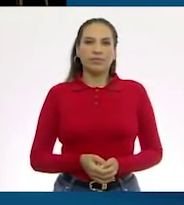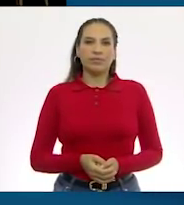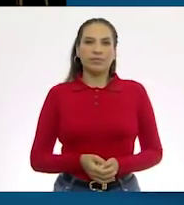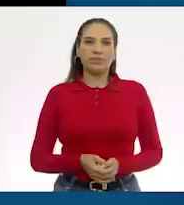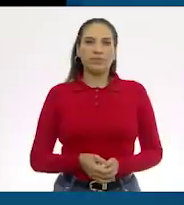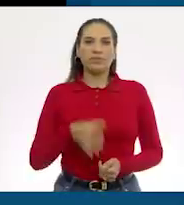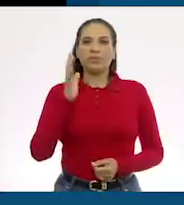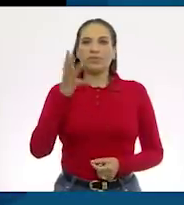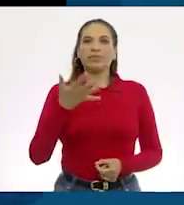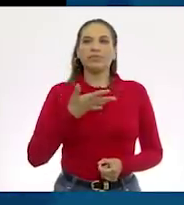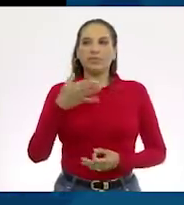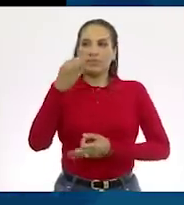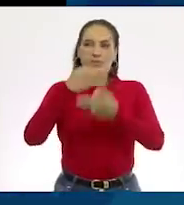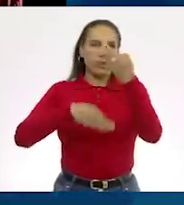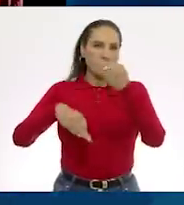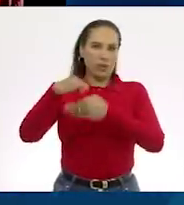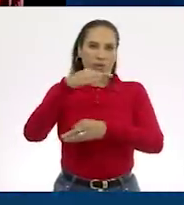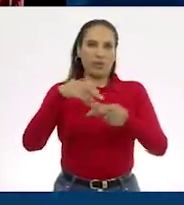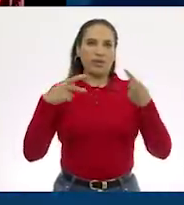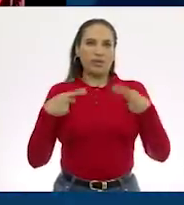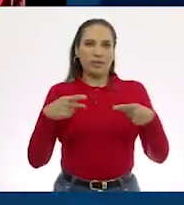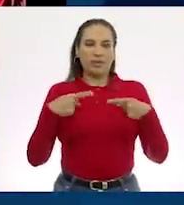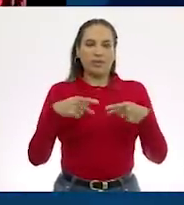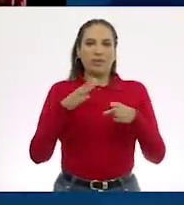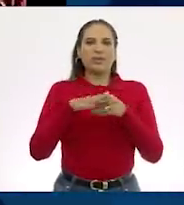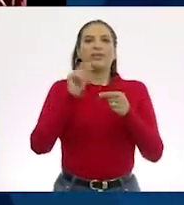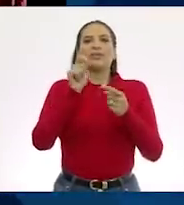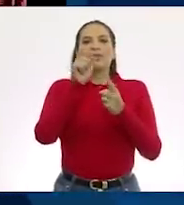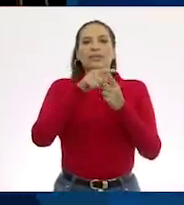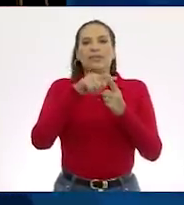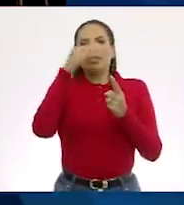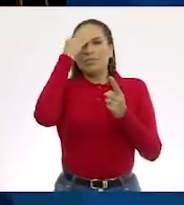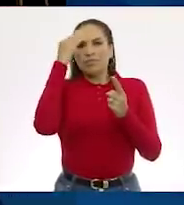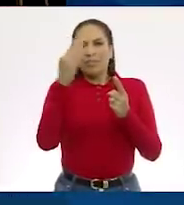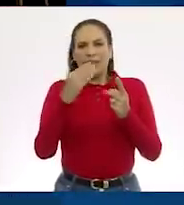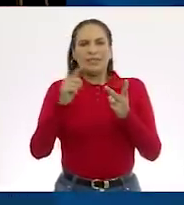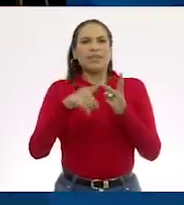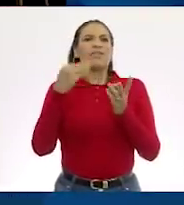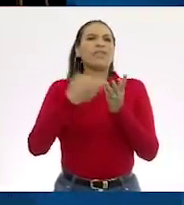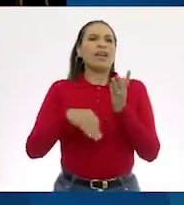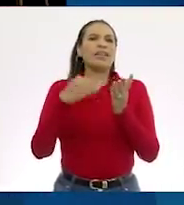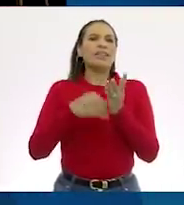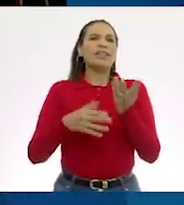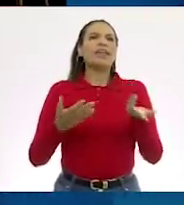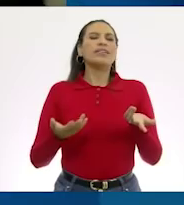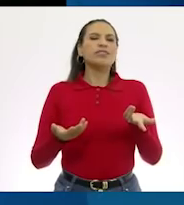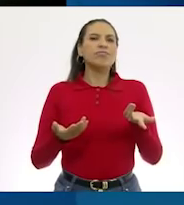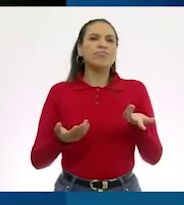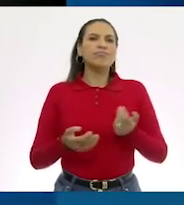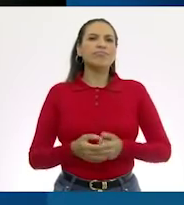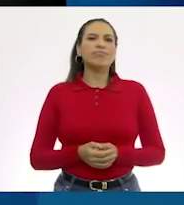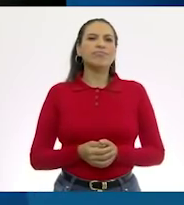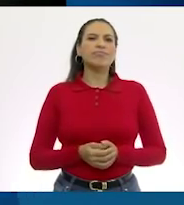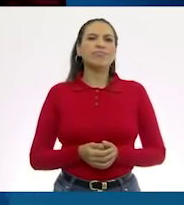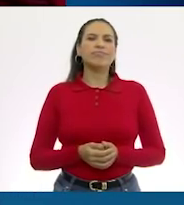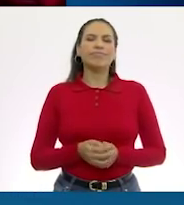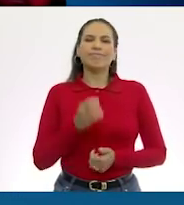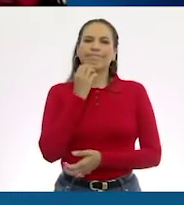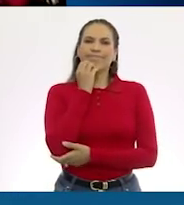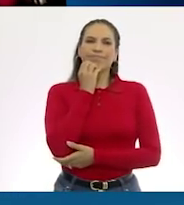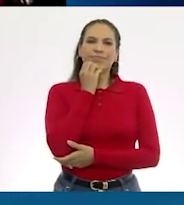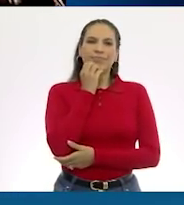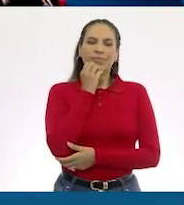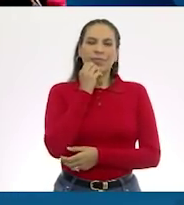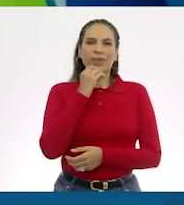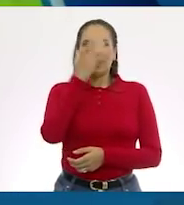ya tenemos a casi todos los personajes. Ya tenemos a la bestia y nos faltaría nada más a